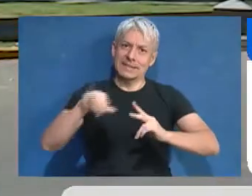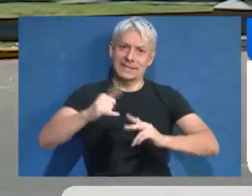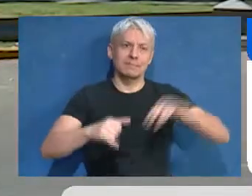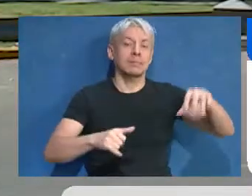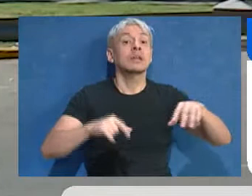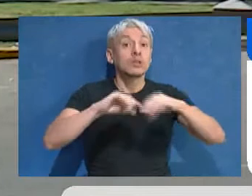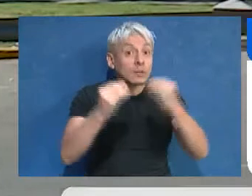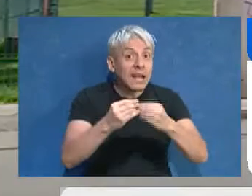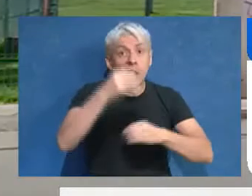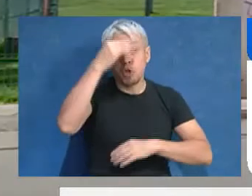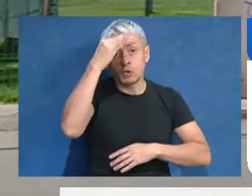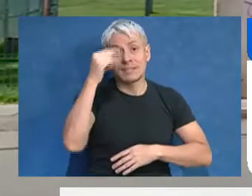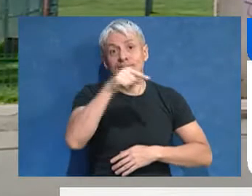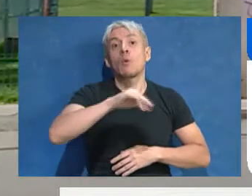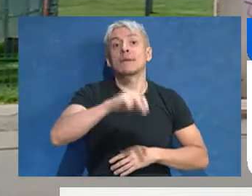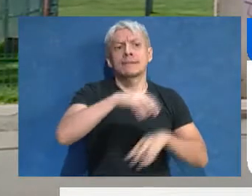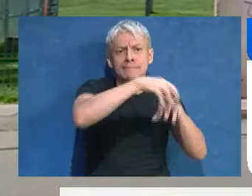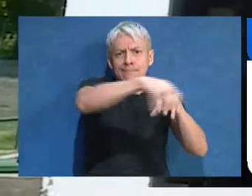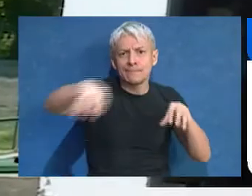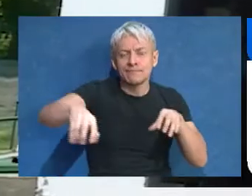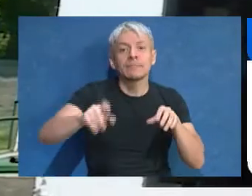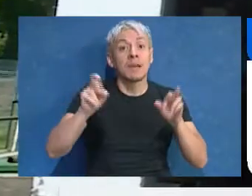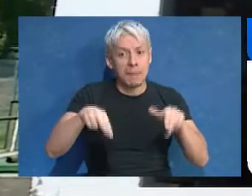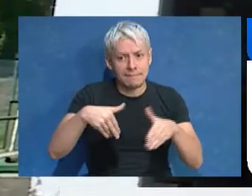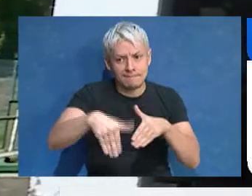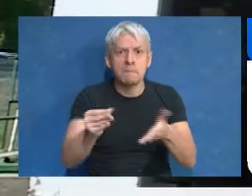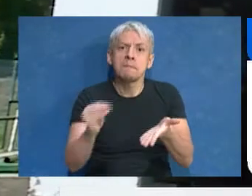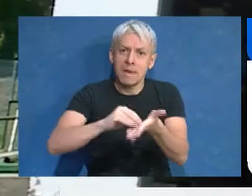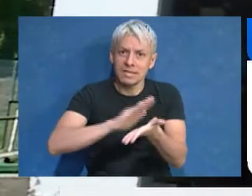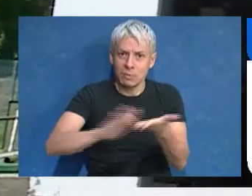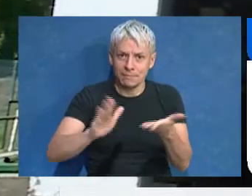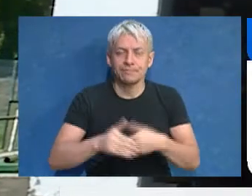seguros activos en Guaymallén, aunque está en plan sumar nuevos.